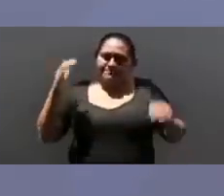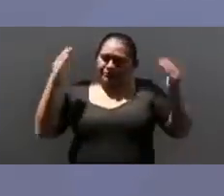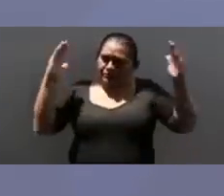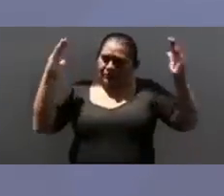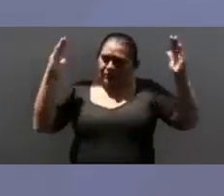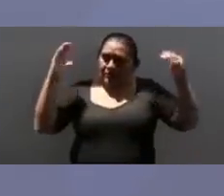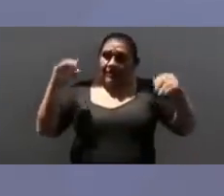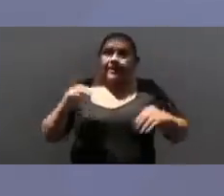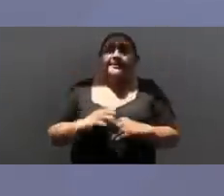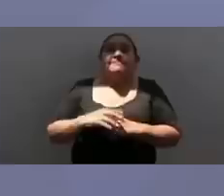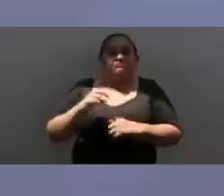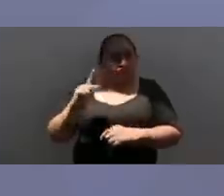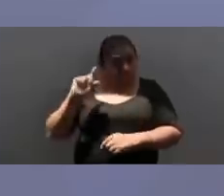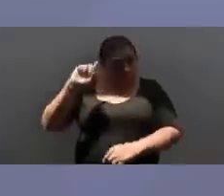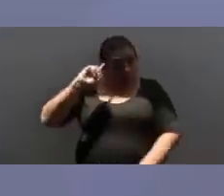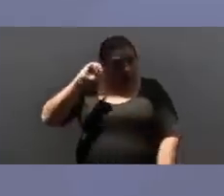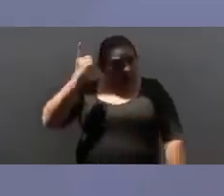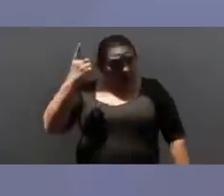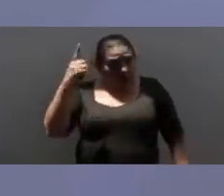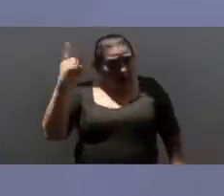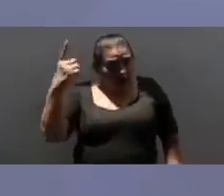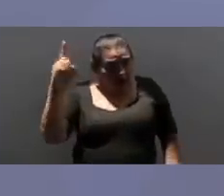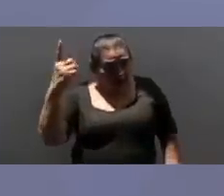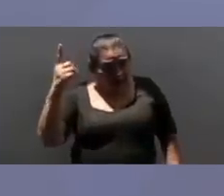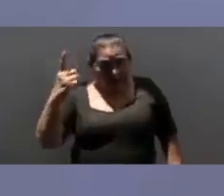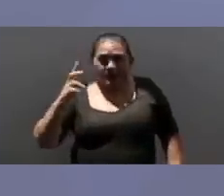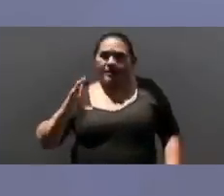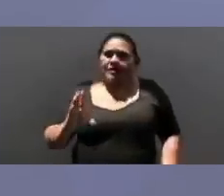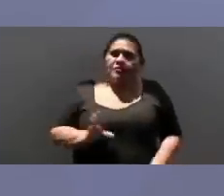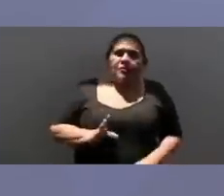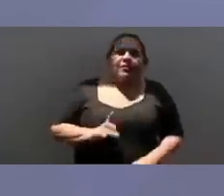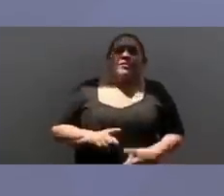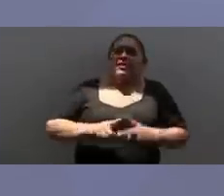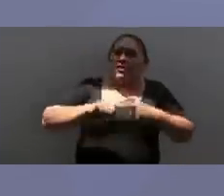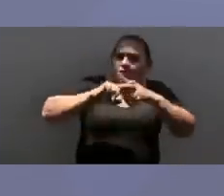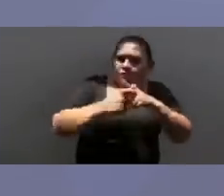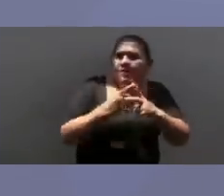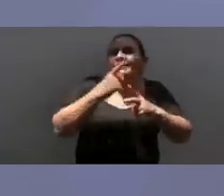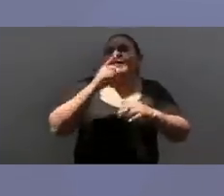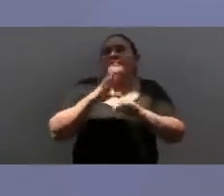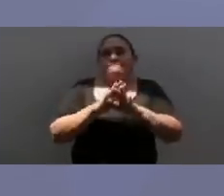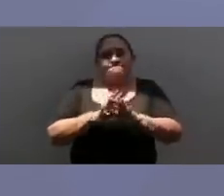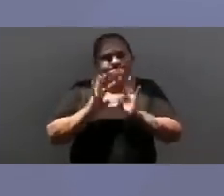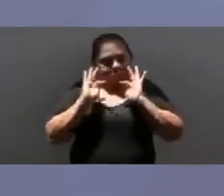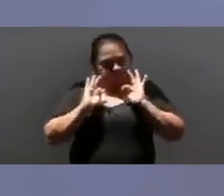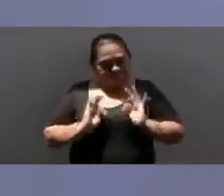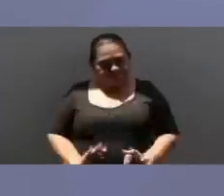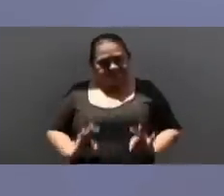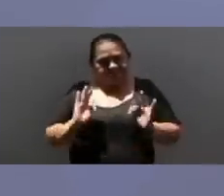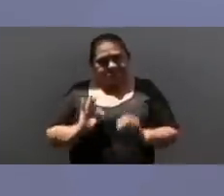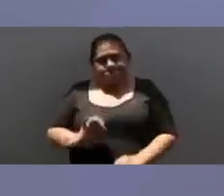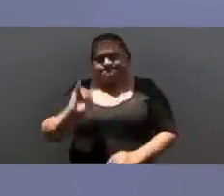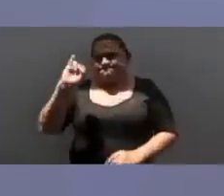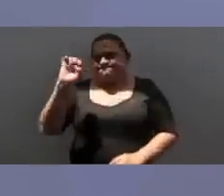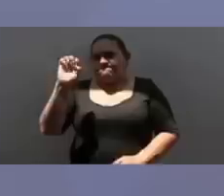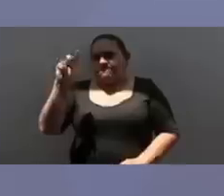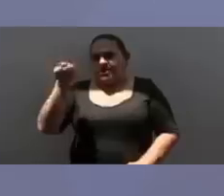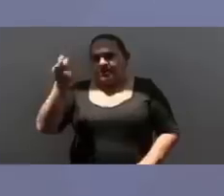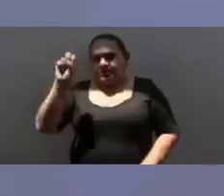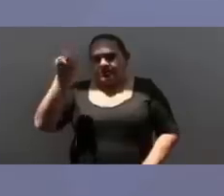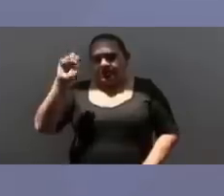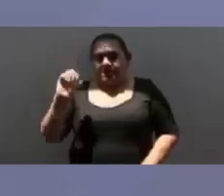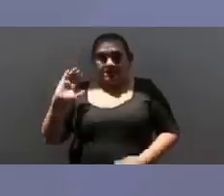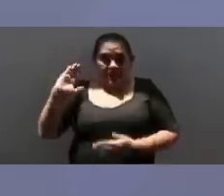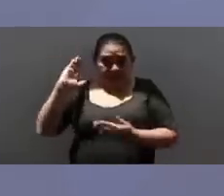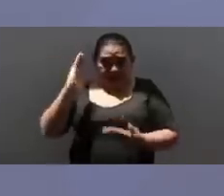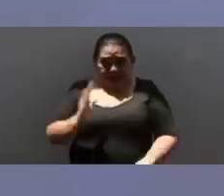mes de diciembre, que coincide con cuando vamos a arrancar el Yetram, van a llegar también las unidades de Vaivén